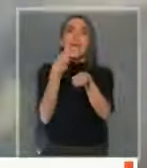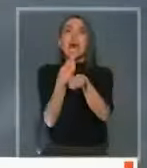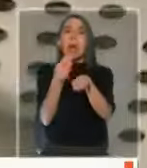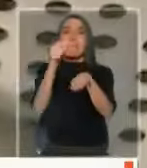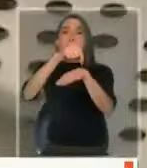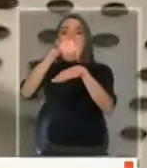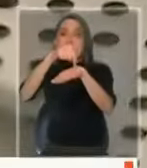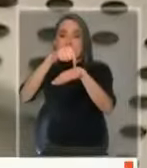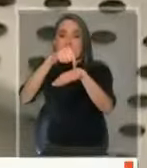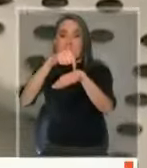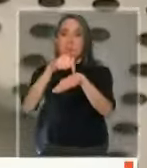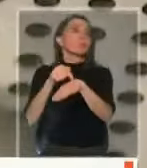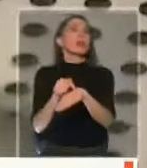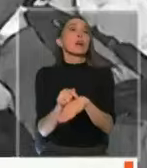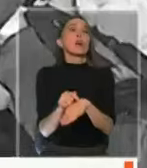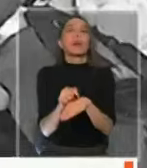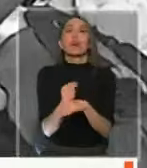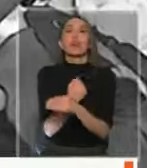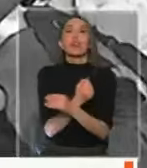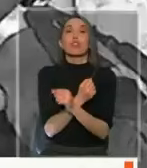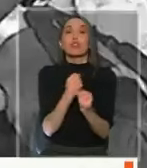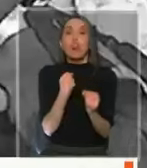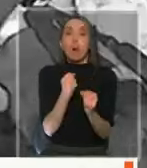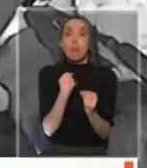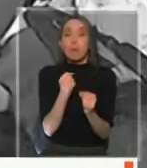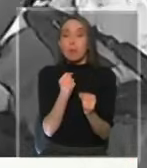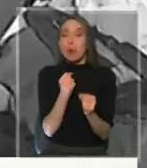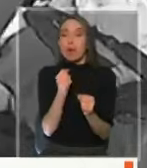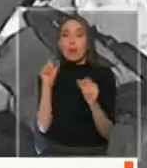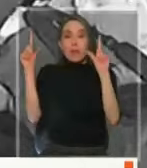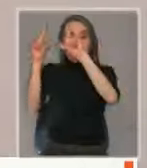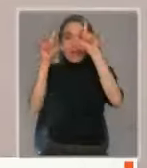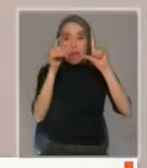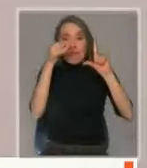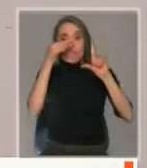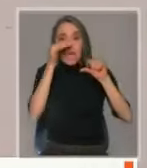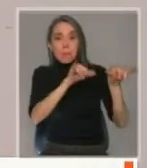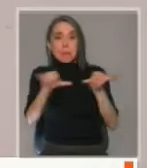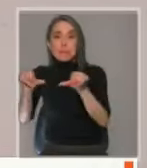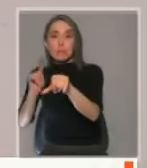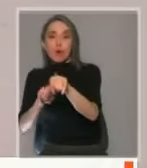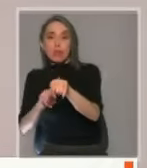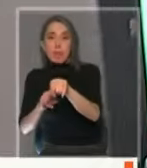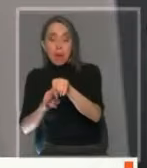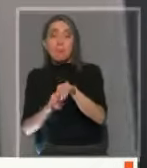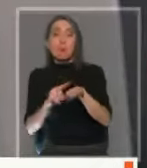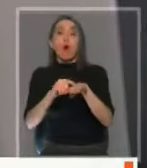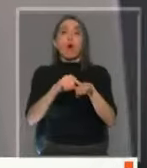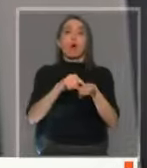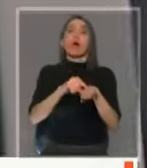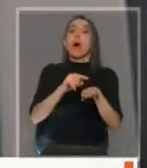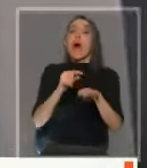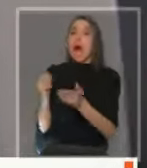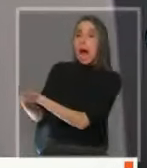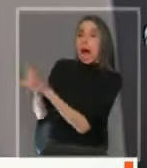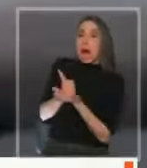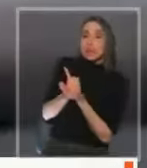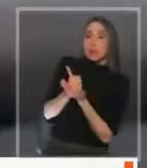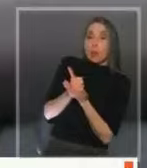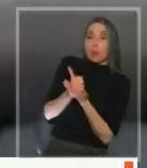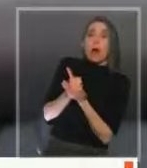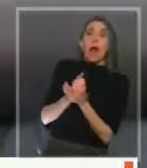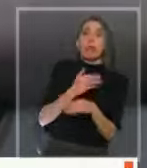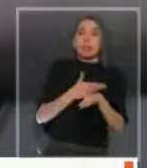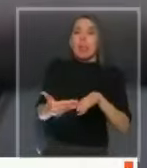Como ahora no hay opción de verlo en tiempo real, la ayuda puede llegar tarde. ¿Dónde está la cámara, si nos puede mostrar?